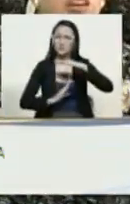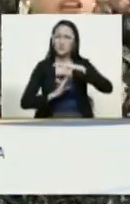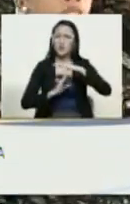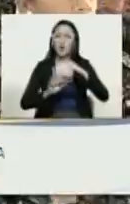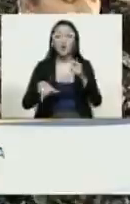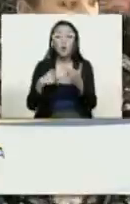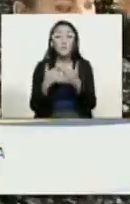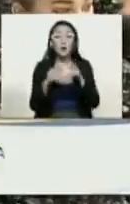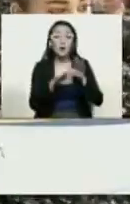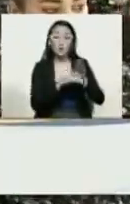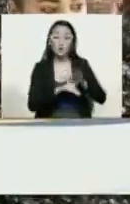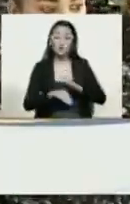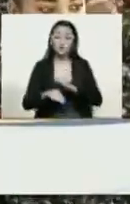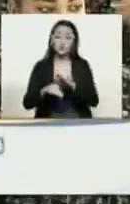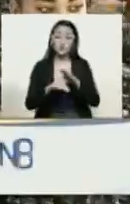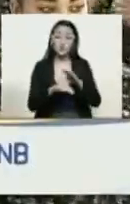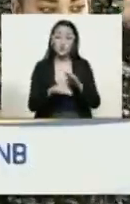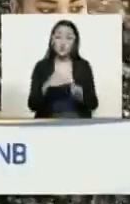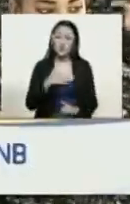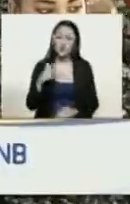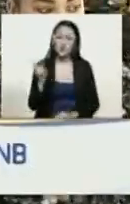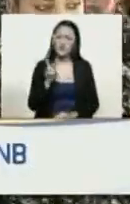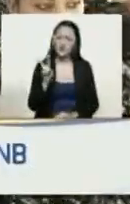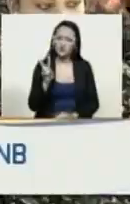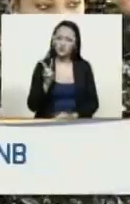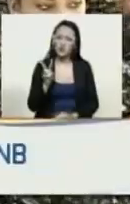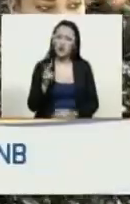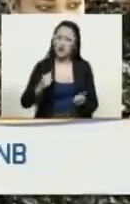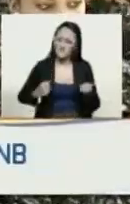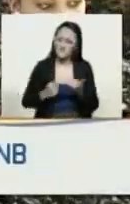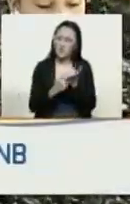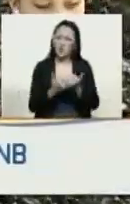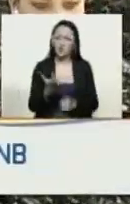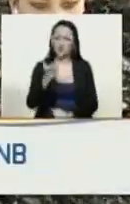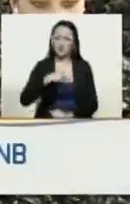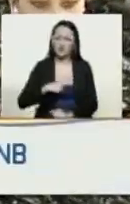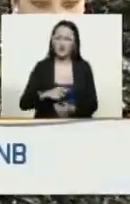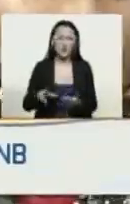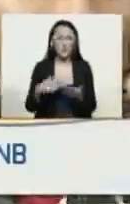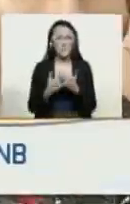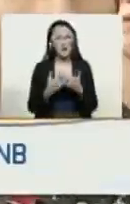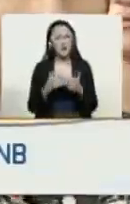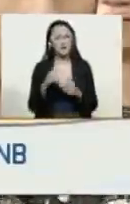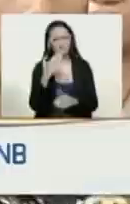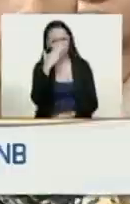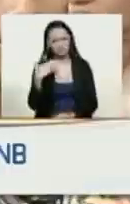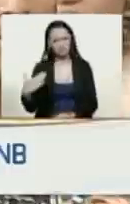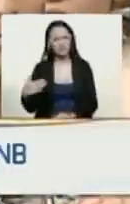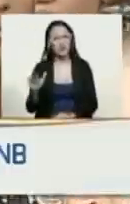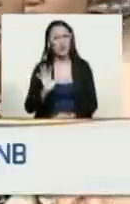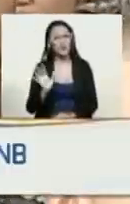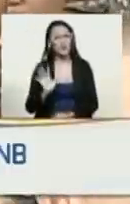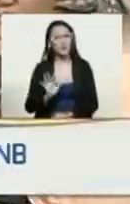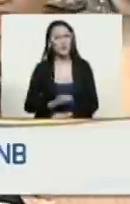la corrupción. Y quiero que Venezuela entera me acompañe en esta batalla contra el minimalismo.